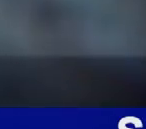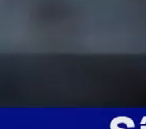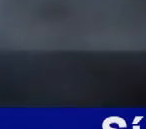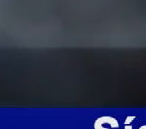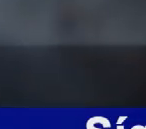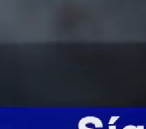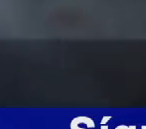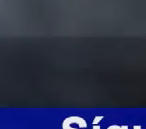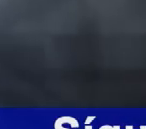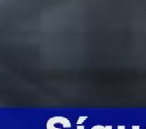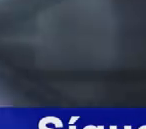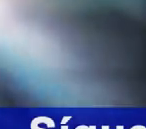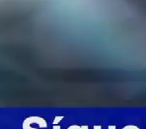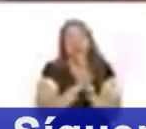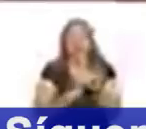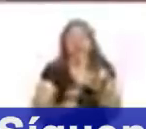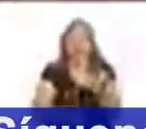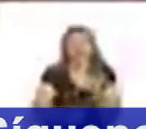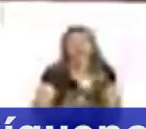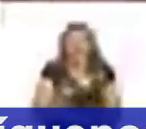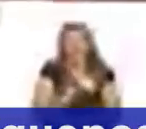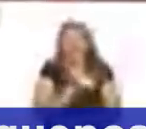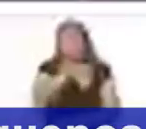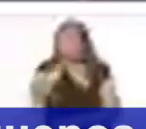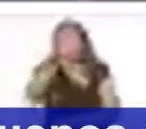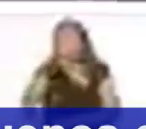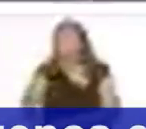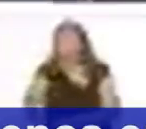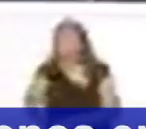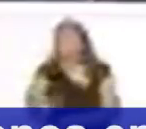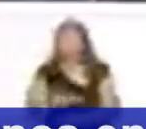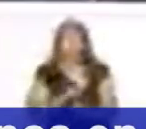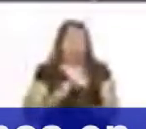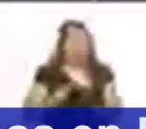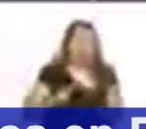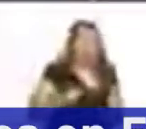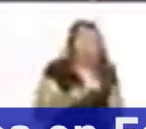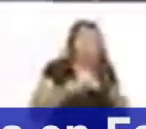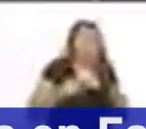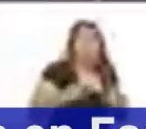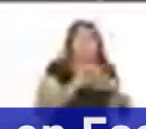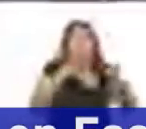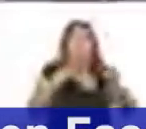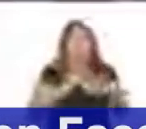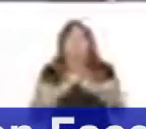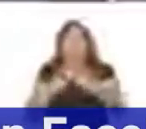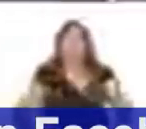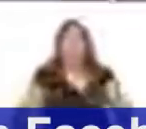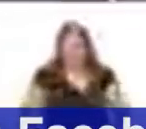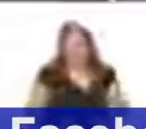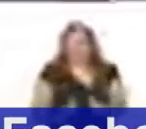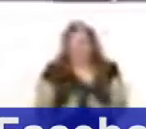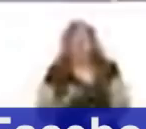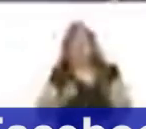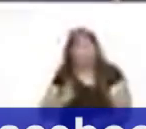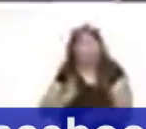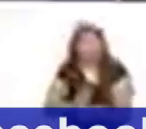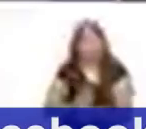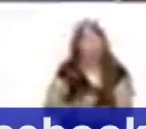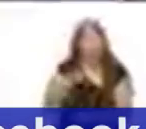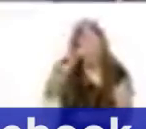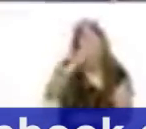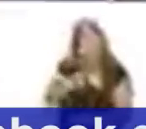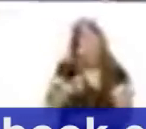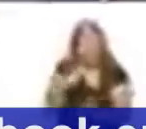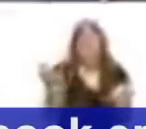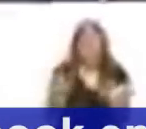PRI. A dar la batalla de nuestras vidas. Defendamos al país